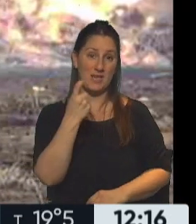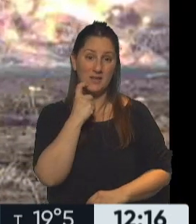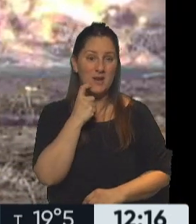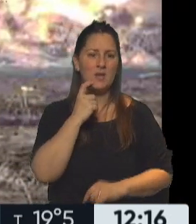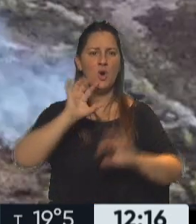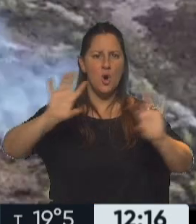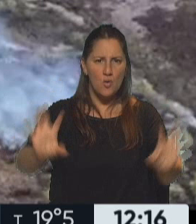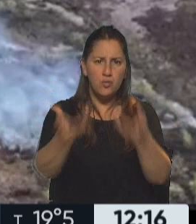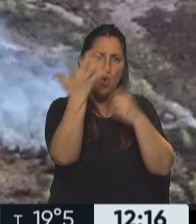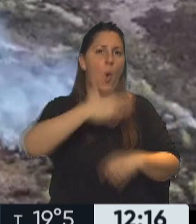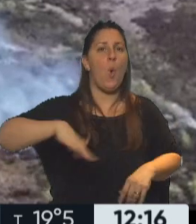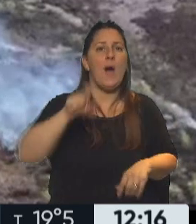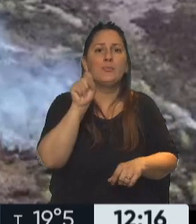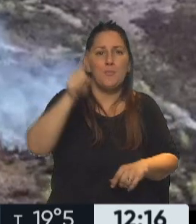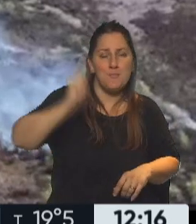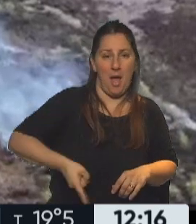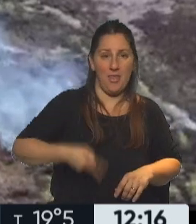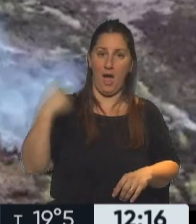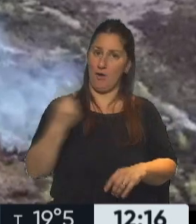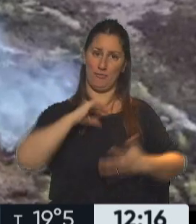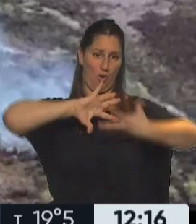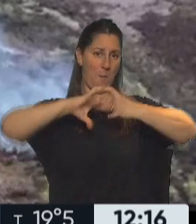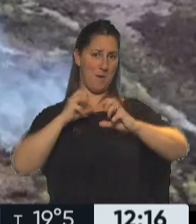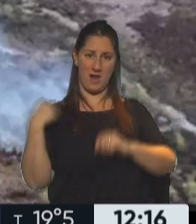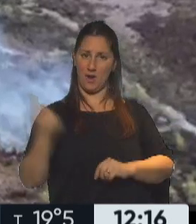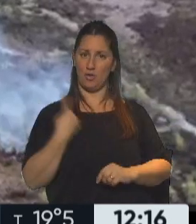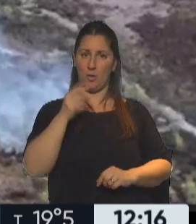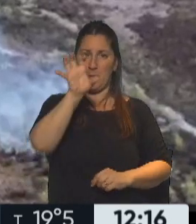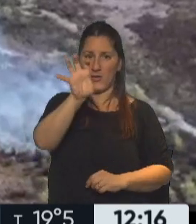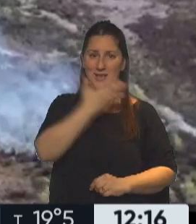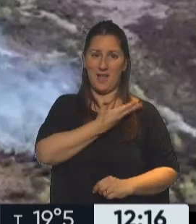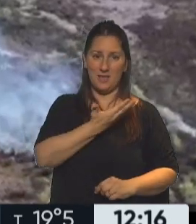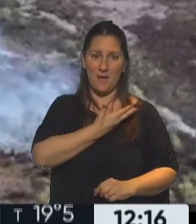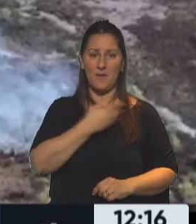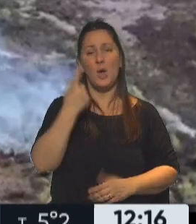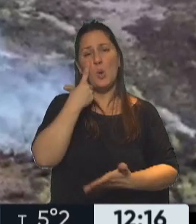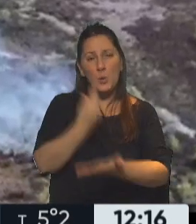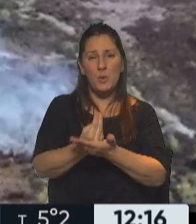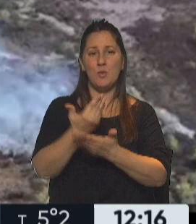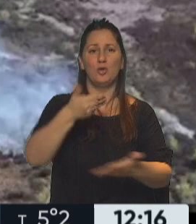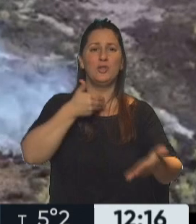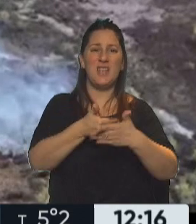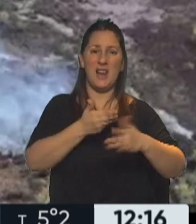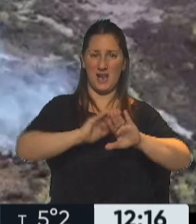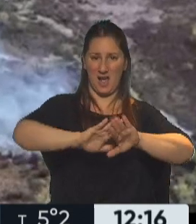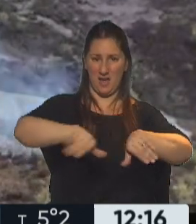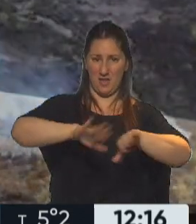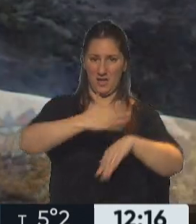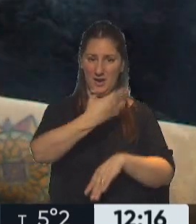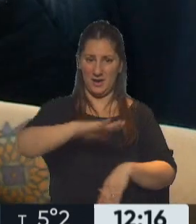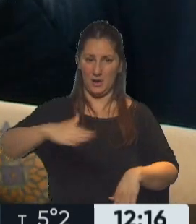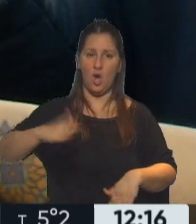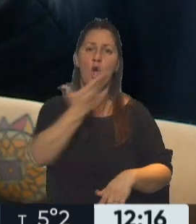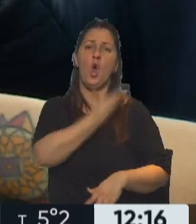pasando, es en su jurisdicción, y a los que nos están perjudicando es a todos los santafesinos que vivimos en la costa. Entonces, que el gobernador de Entre